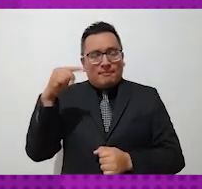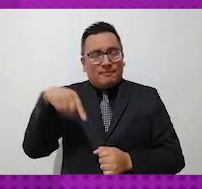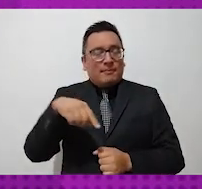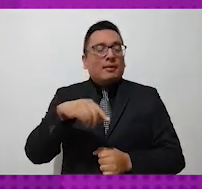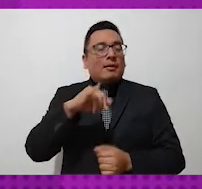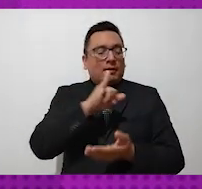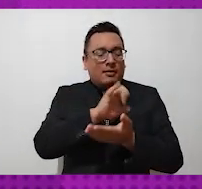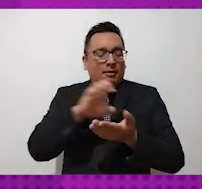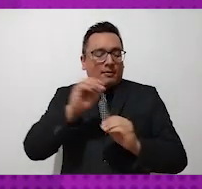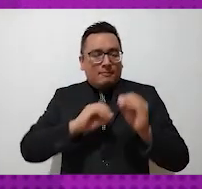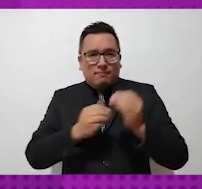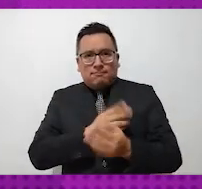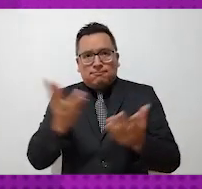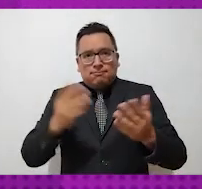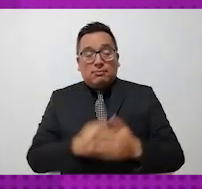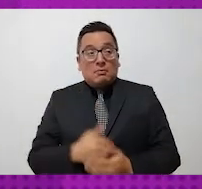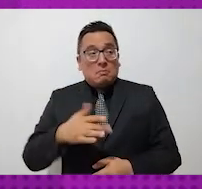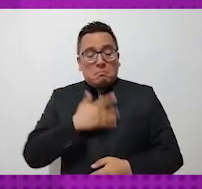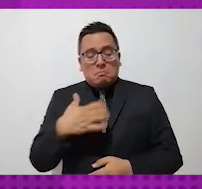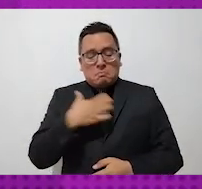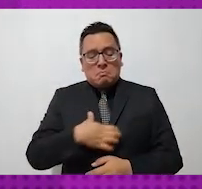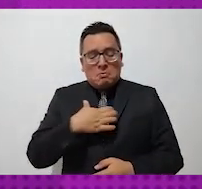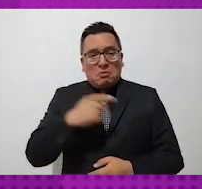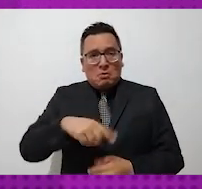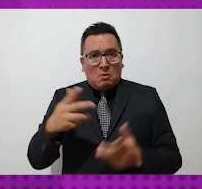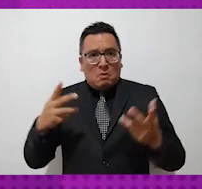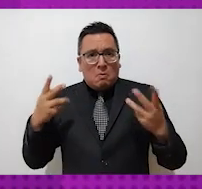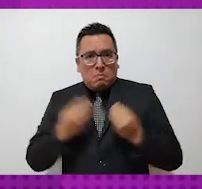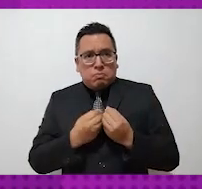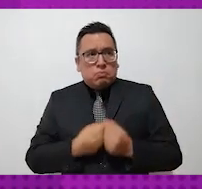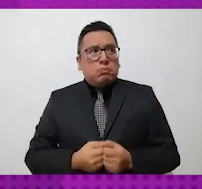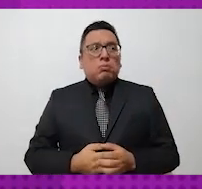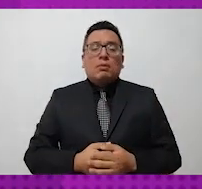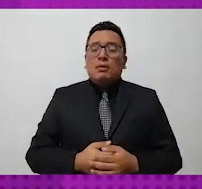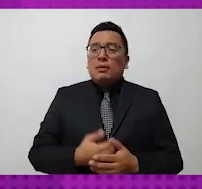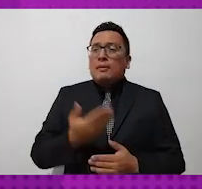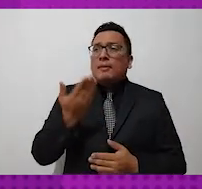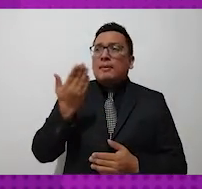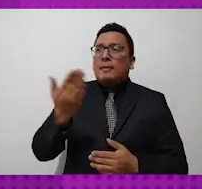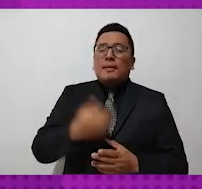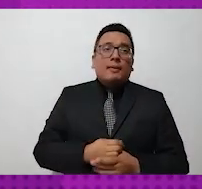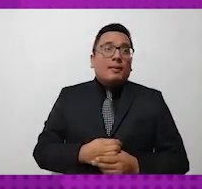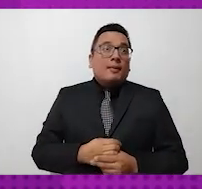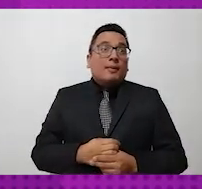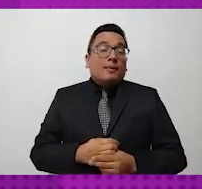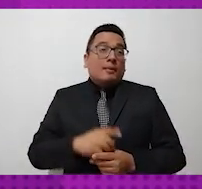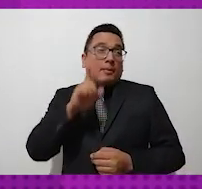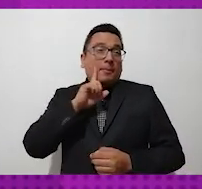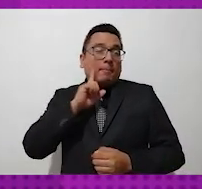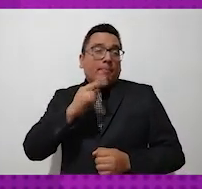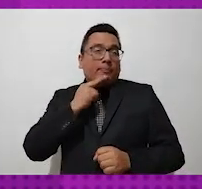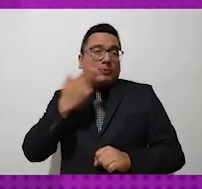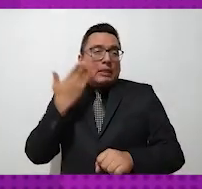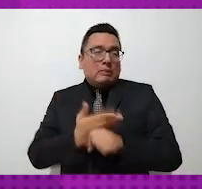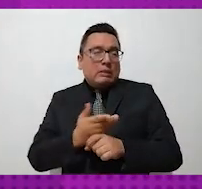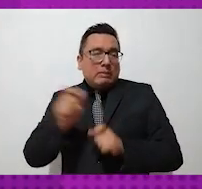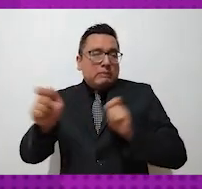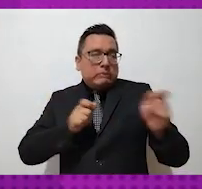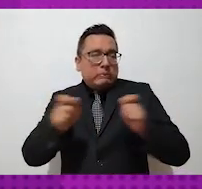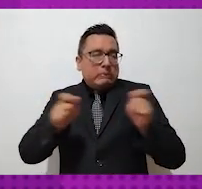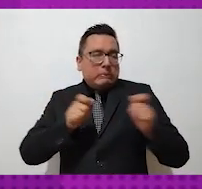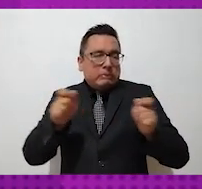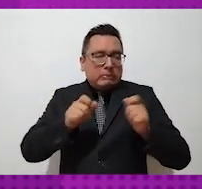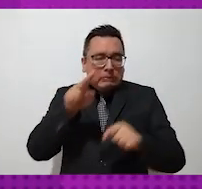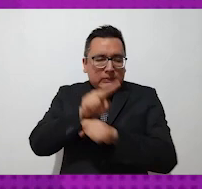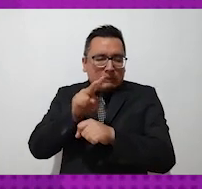Instituto Electoral de Coahuila. Y me da mucho gusto tener el día de hoy aquí con nosotros a la Contralora Interna del Instituto Electoral de